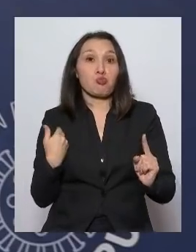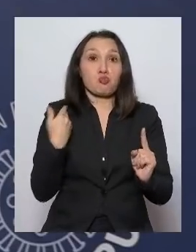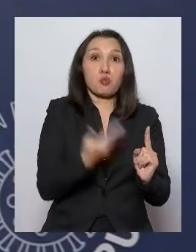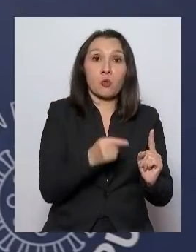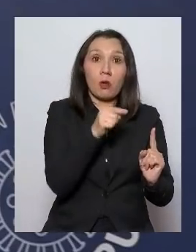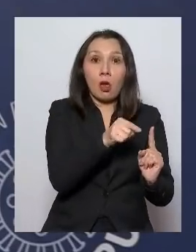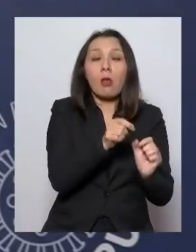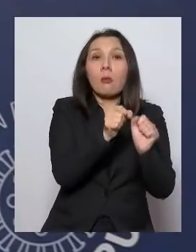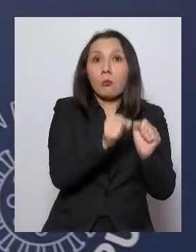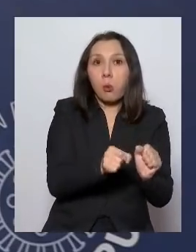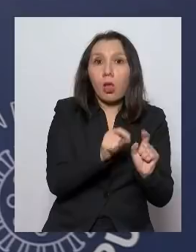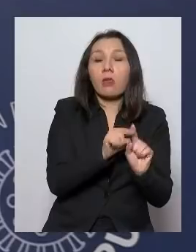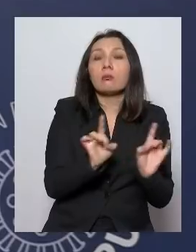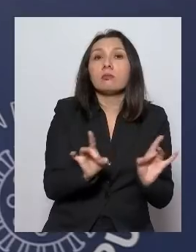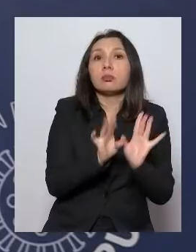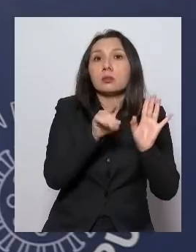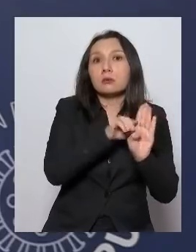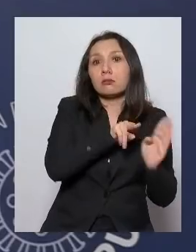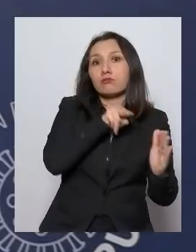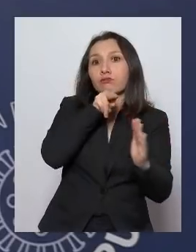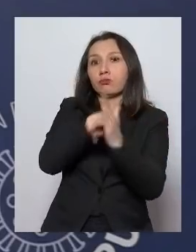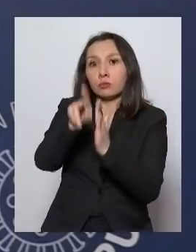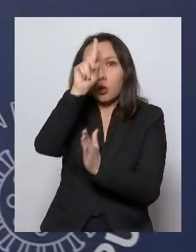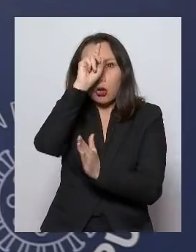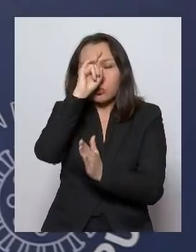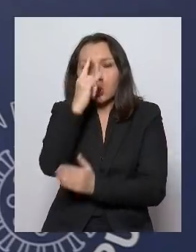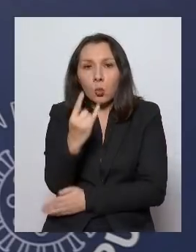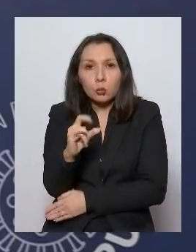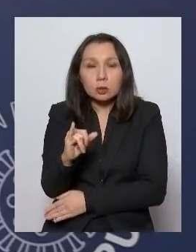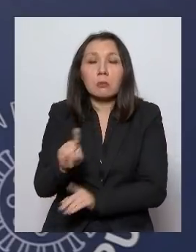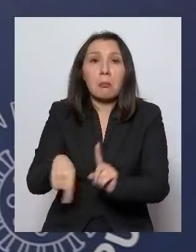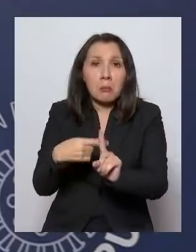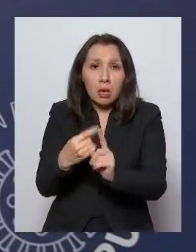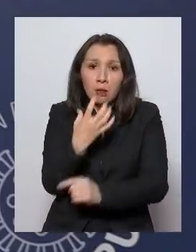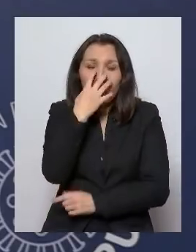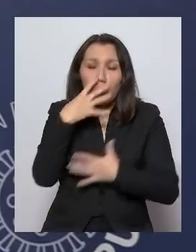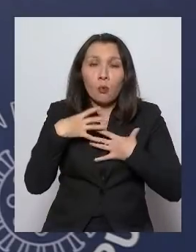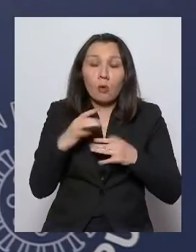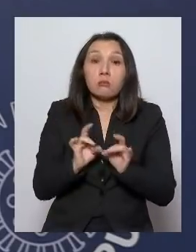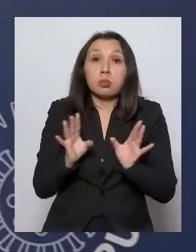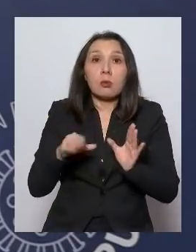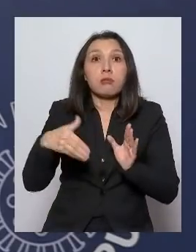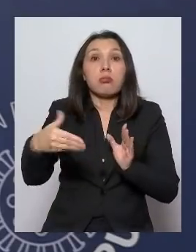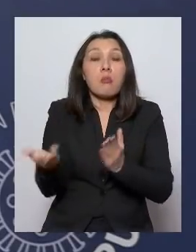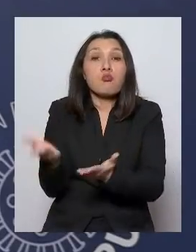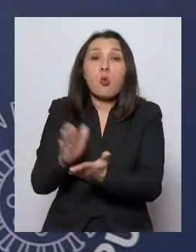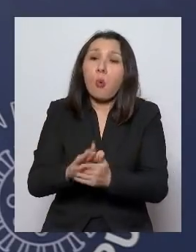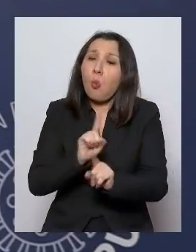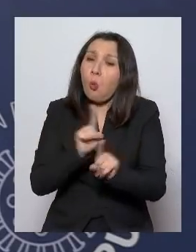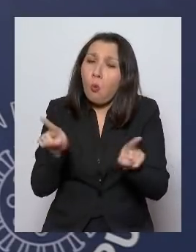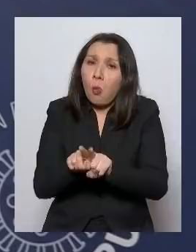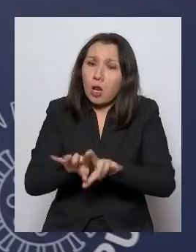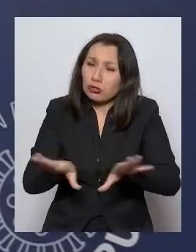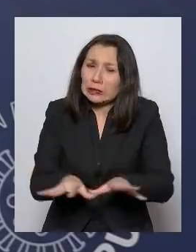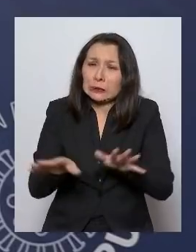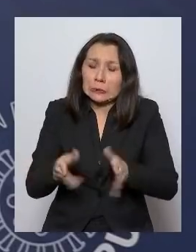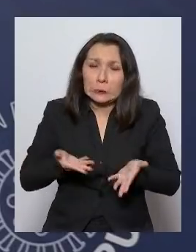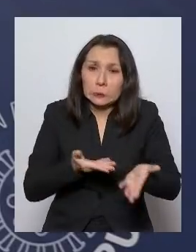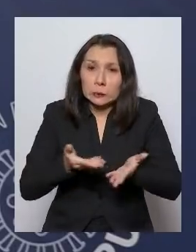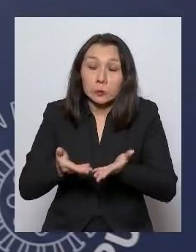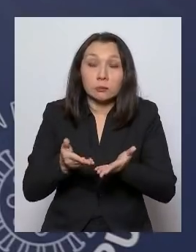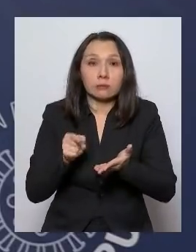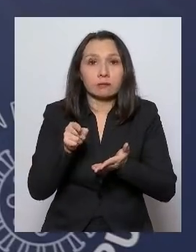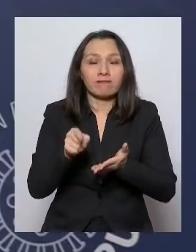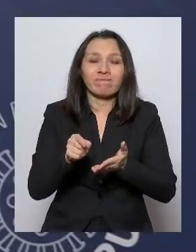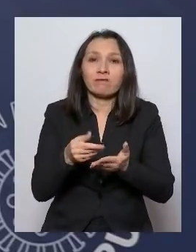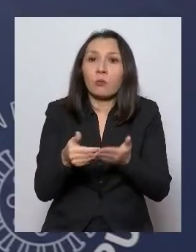de mañana pueden estar una unidad de tratamiento intensivo, un respirador y eventualmente morir a pesar de todos los esfuerzos. Y esto